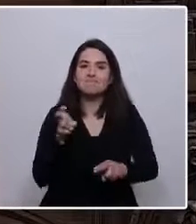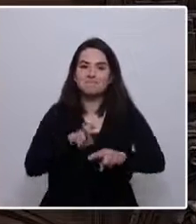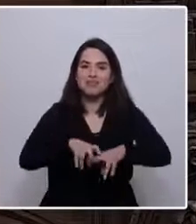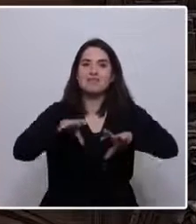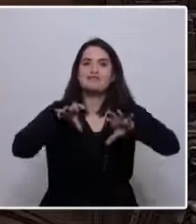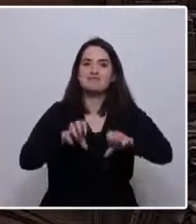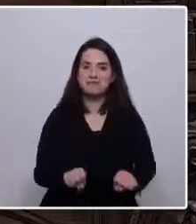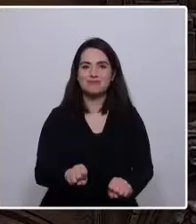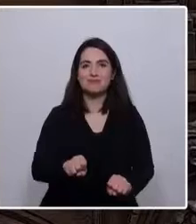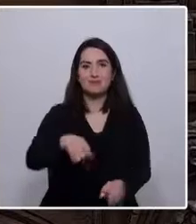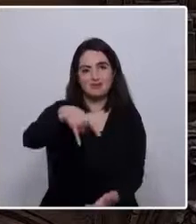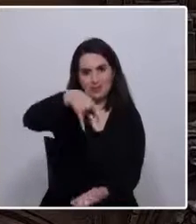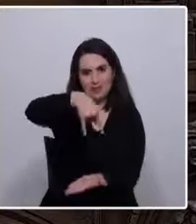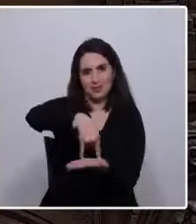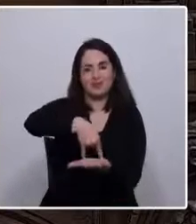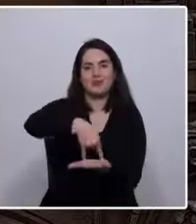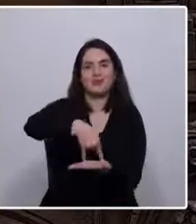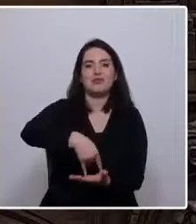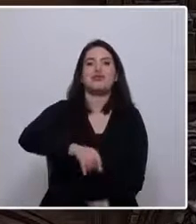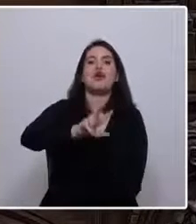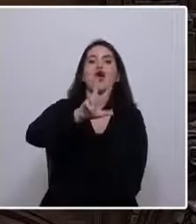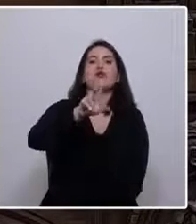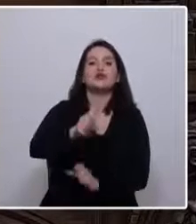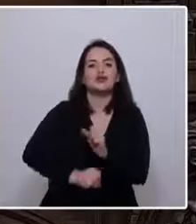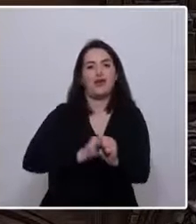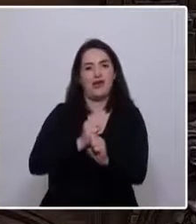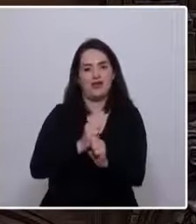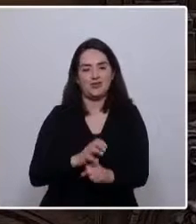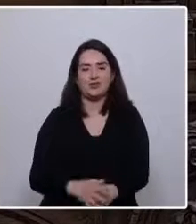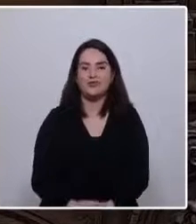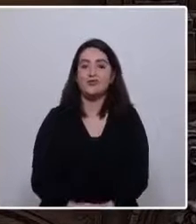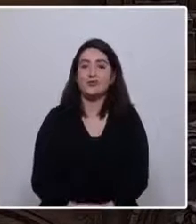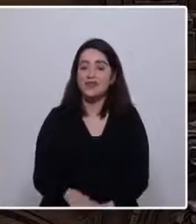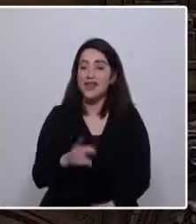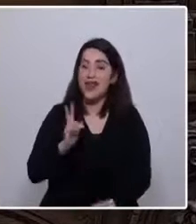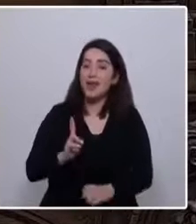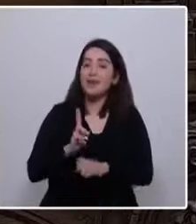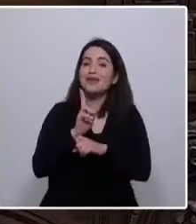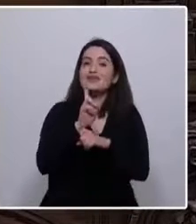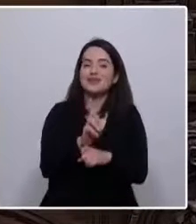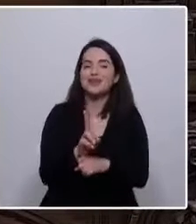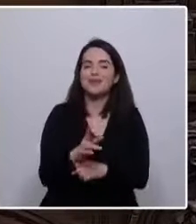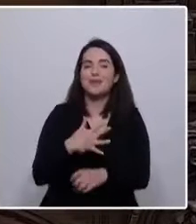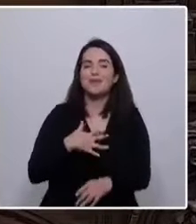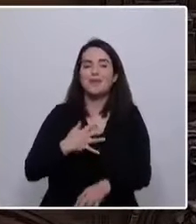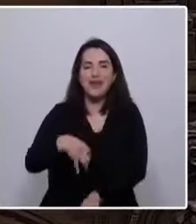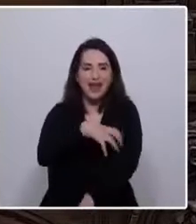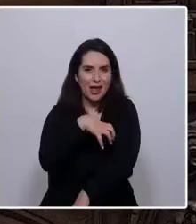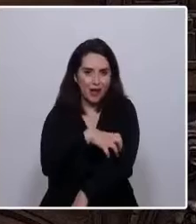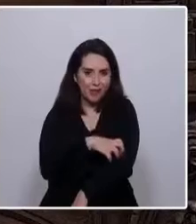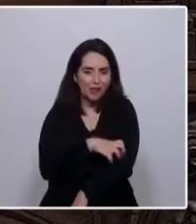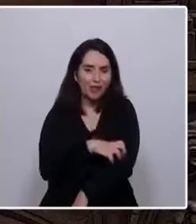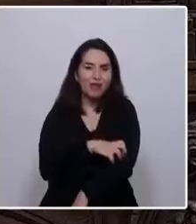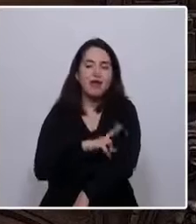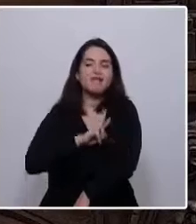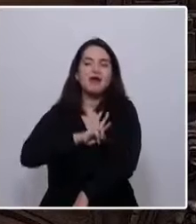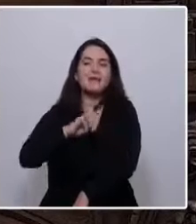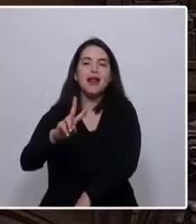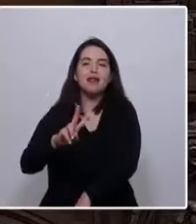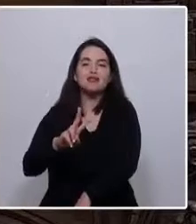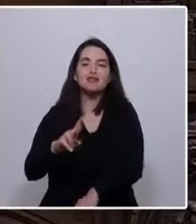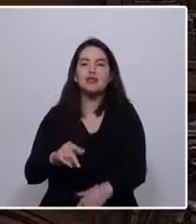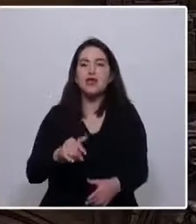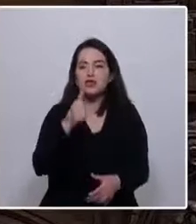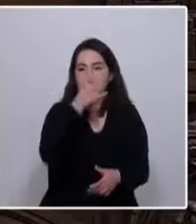alta por ocho años en representación de mi región de valparaíso y durante el pedido de